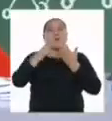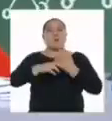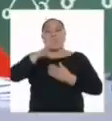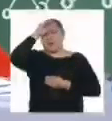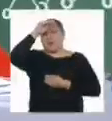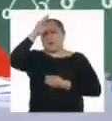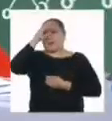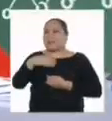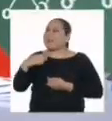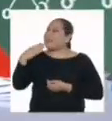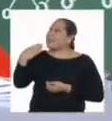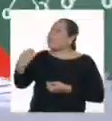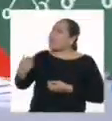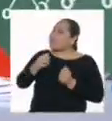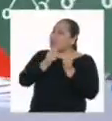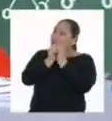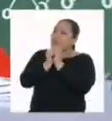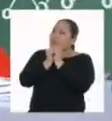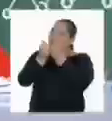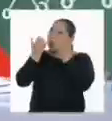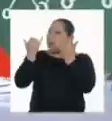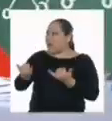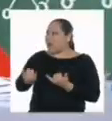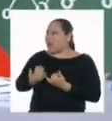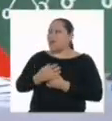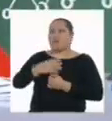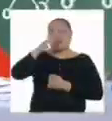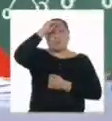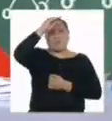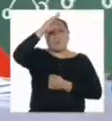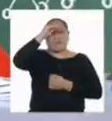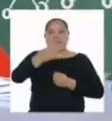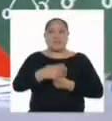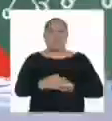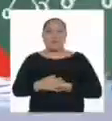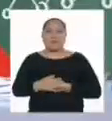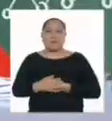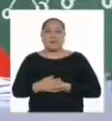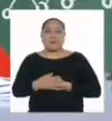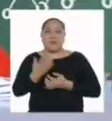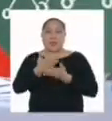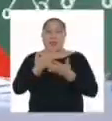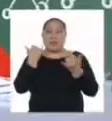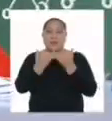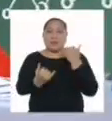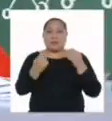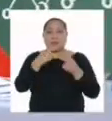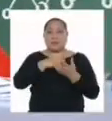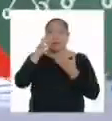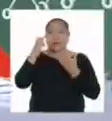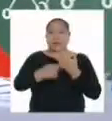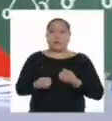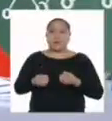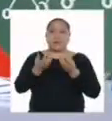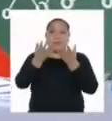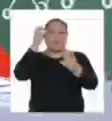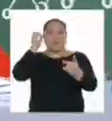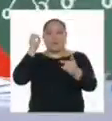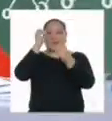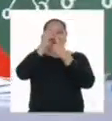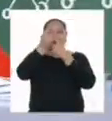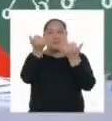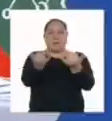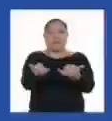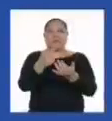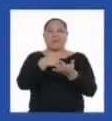chicos. Muchas gracias por estar con nosotros el día de hoy, chicas y chicos. Antes de terminar con el programa de hoy, vamos a dejarles el